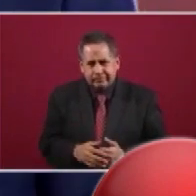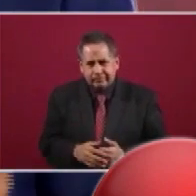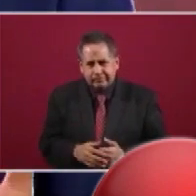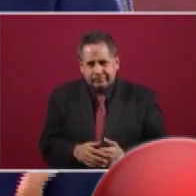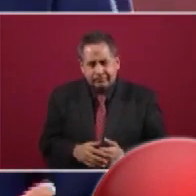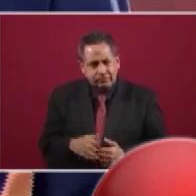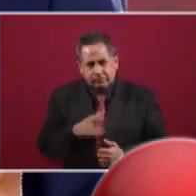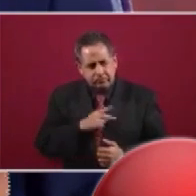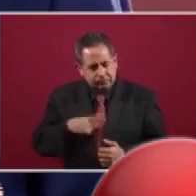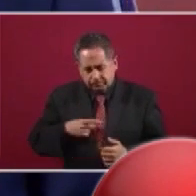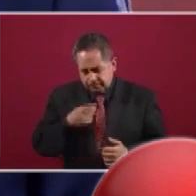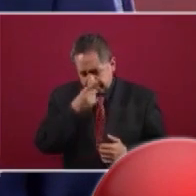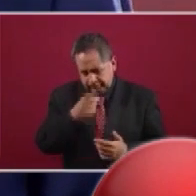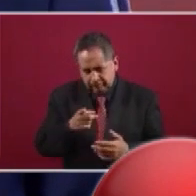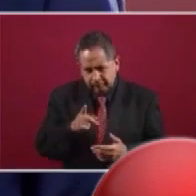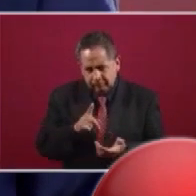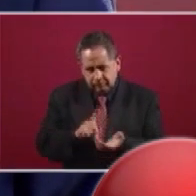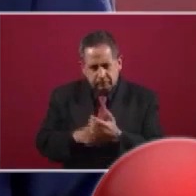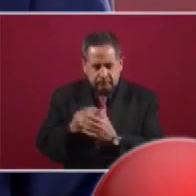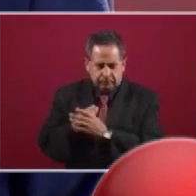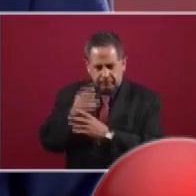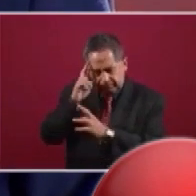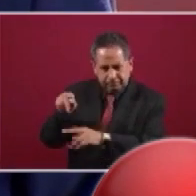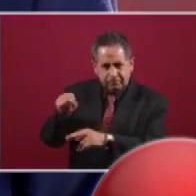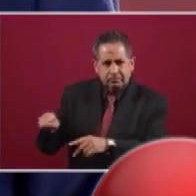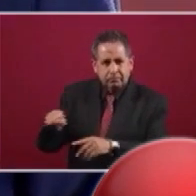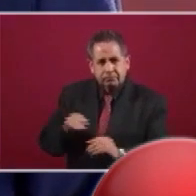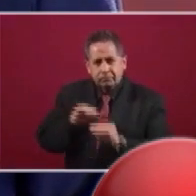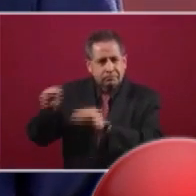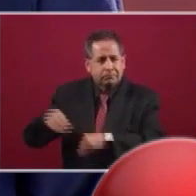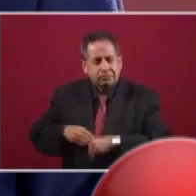no debería de decirlo por él,